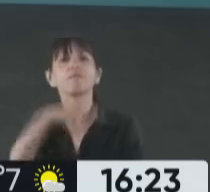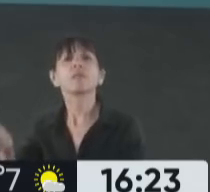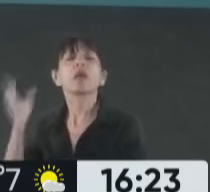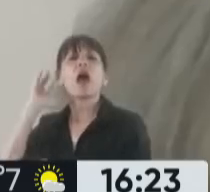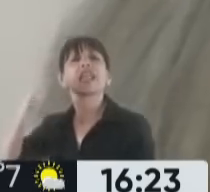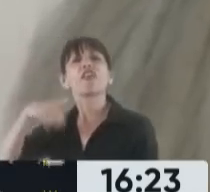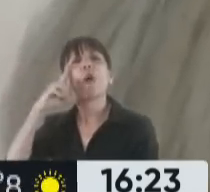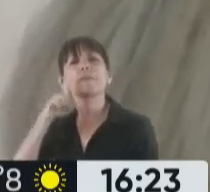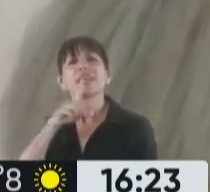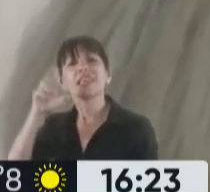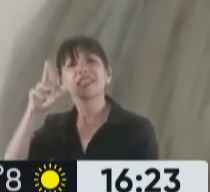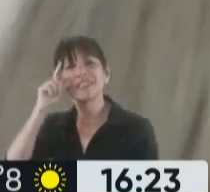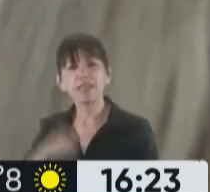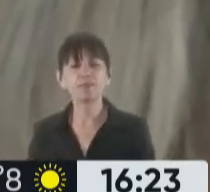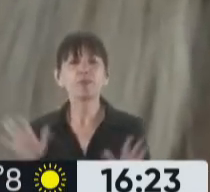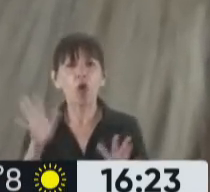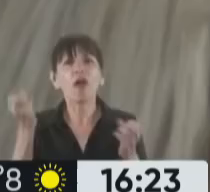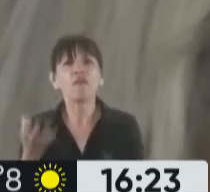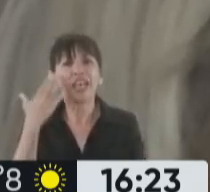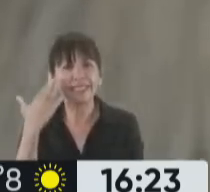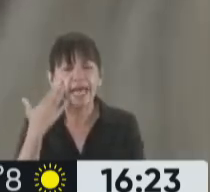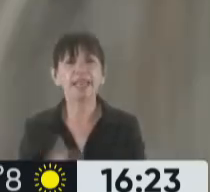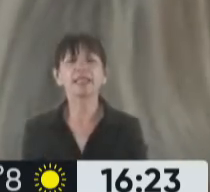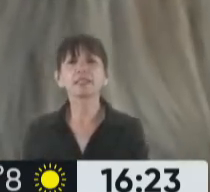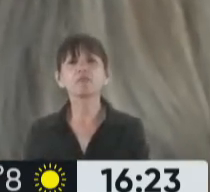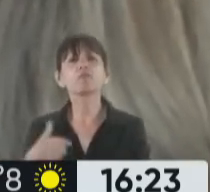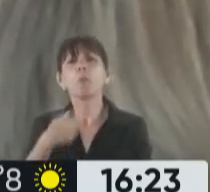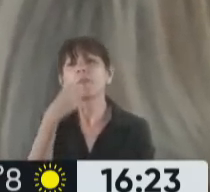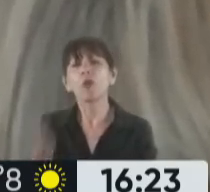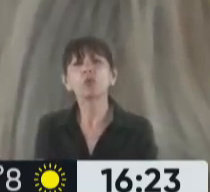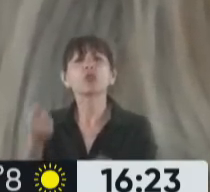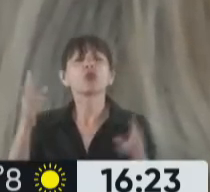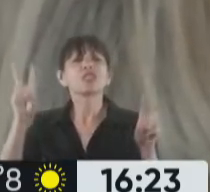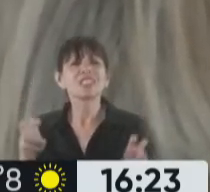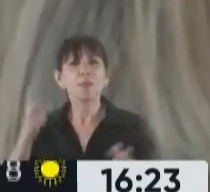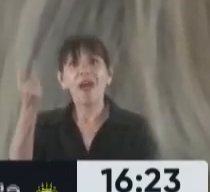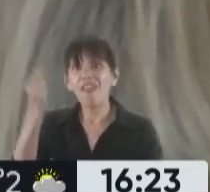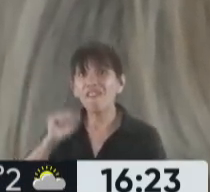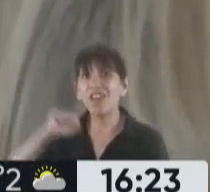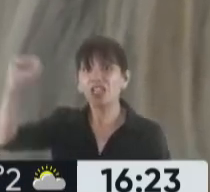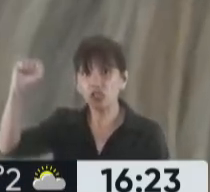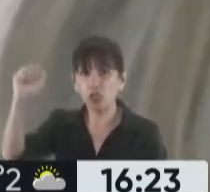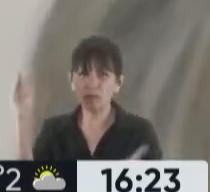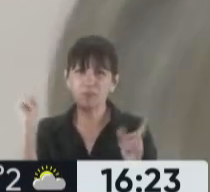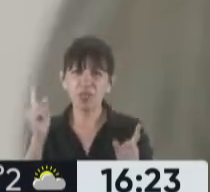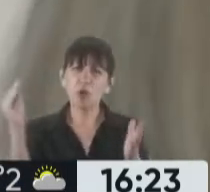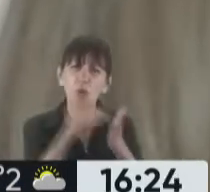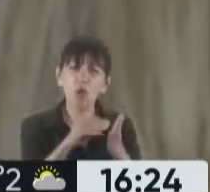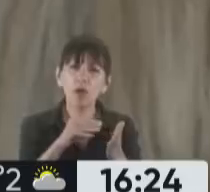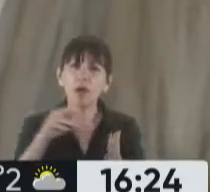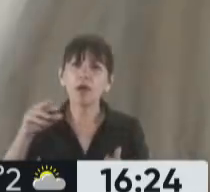Mitre. Hola, buenas tardes, estás? portavoz. Quería consultarle sobre la pauta de inflación prevista en el presupuesto 2023, que es ¿La pauta